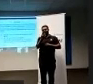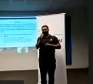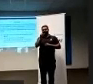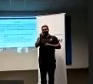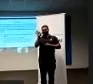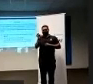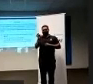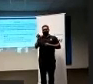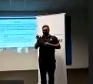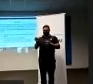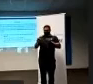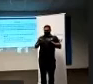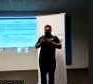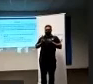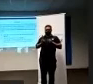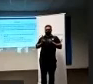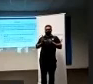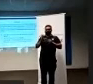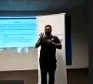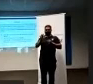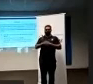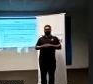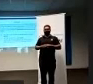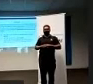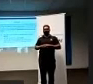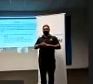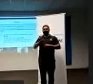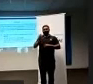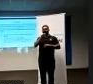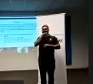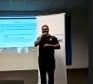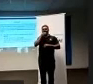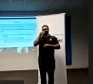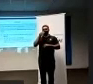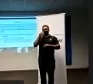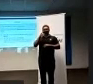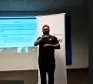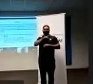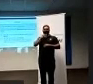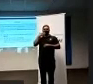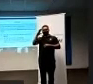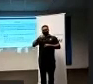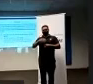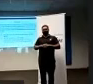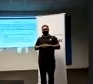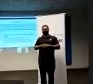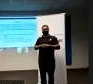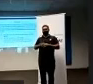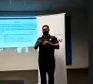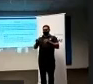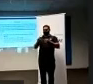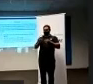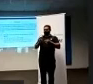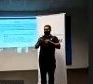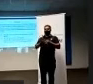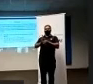arrojó este trabajo fue en el grupo de 65 años o más, 86%, en el grupo de 18 a 65